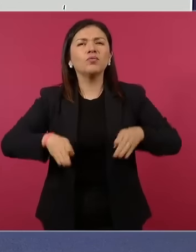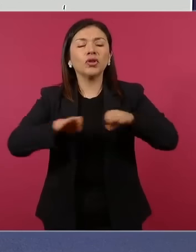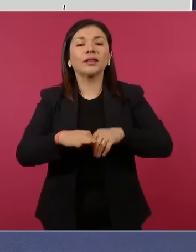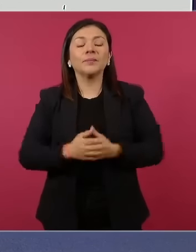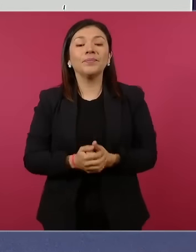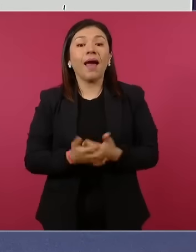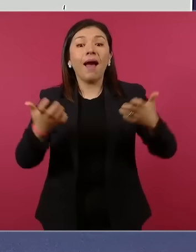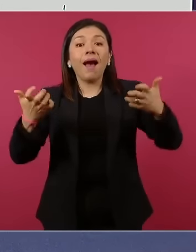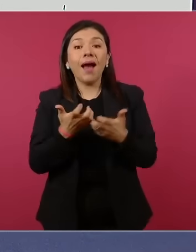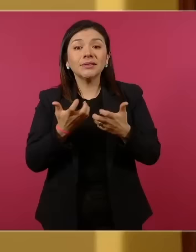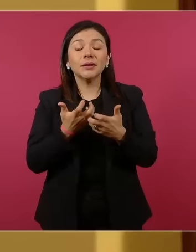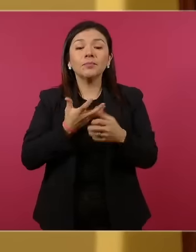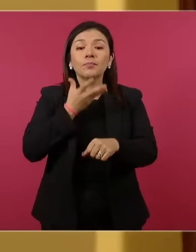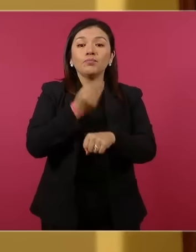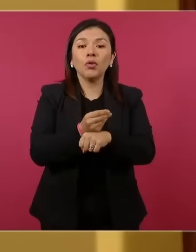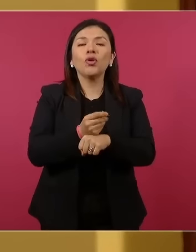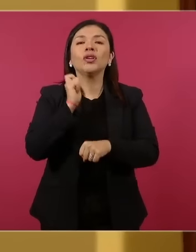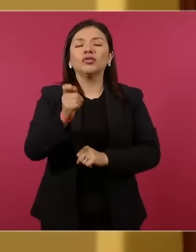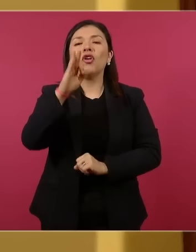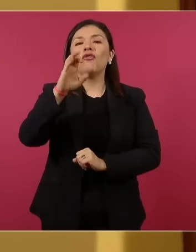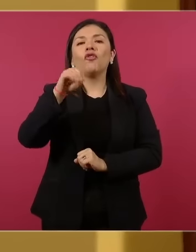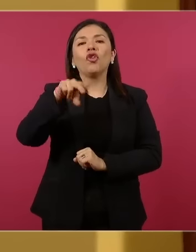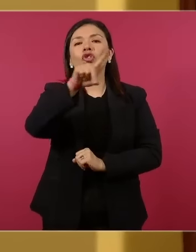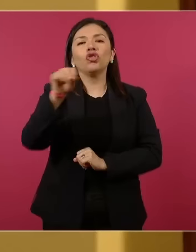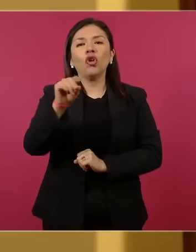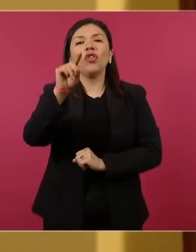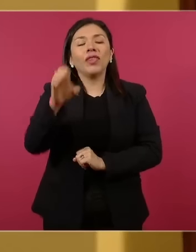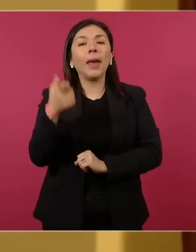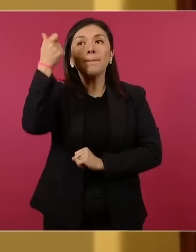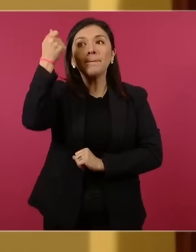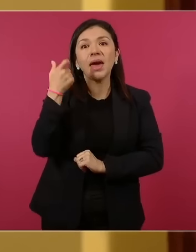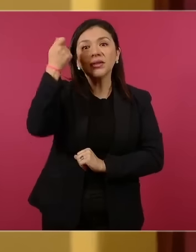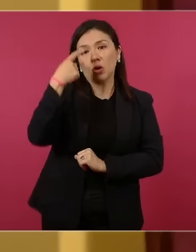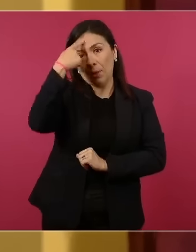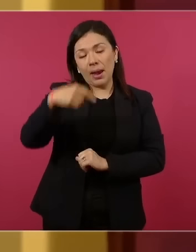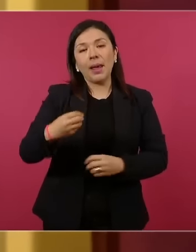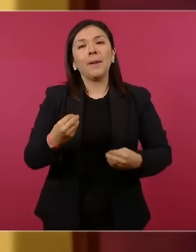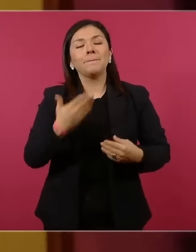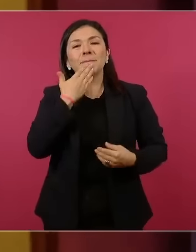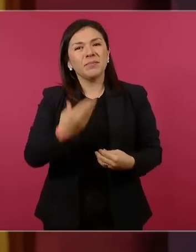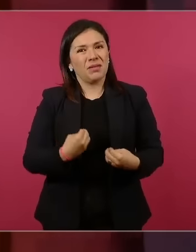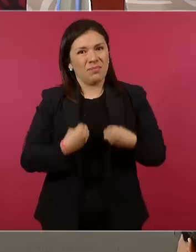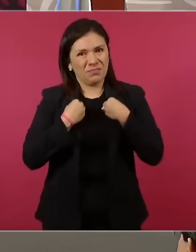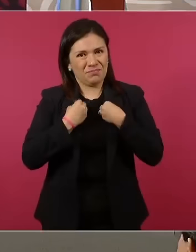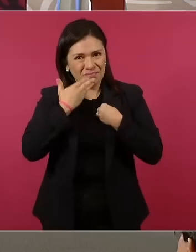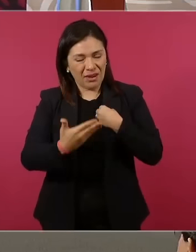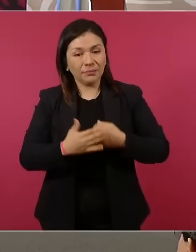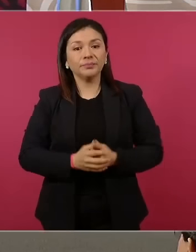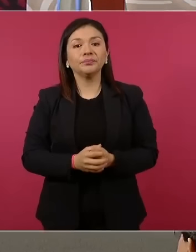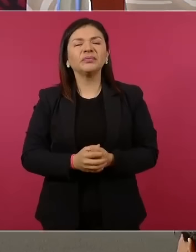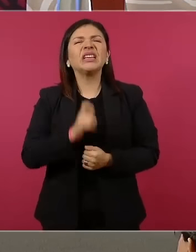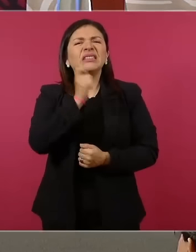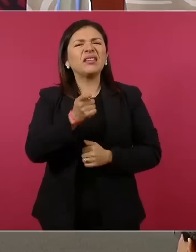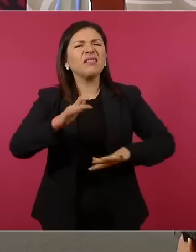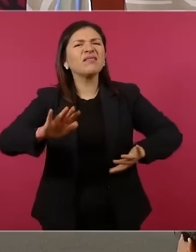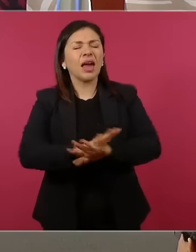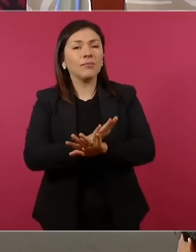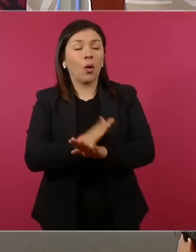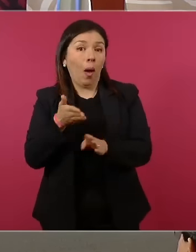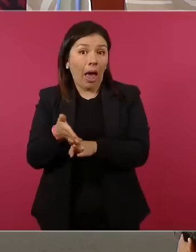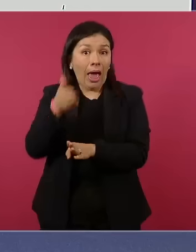se crea el Fondo de Pensiones para el Bienestar. ¿Qué cambia? Pasamos de un sistema individual,